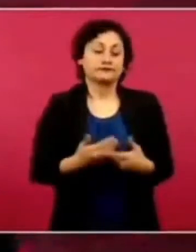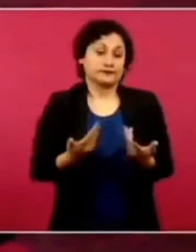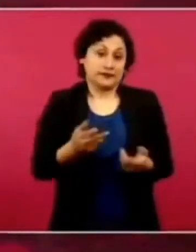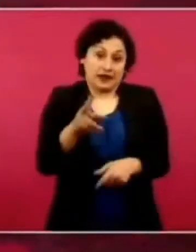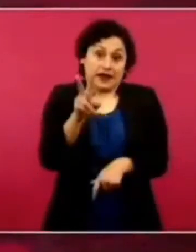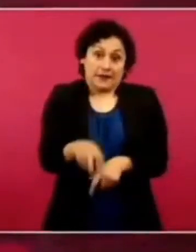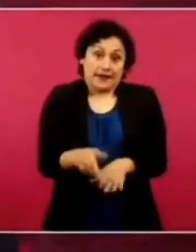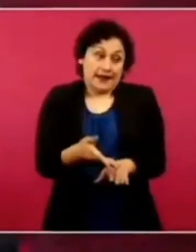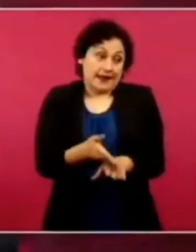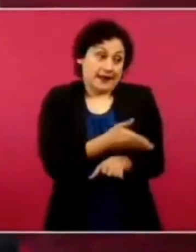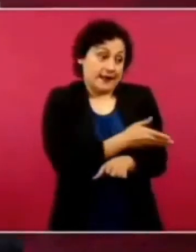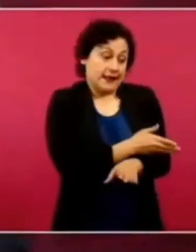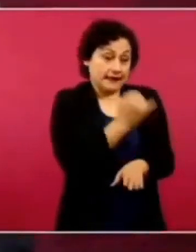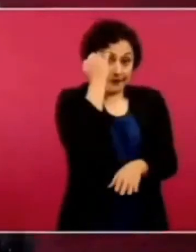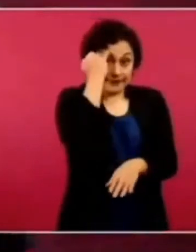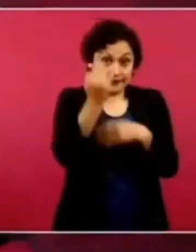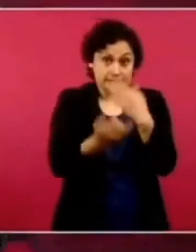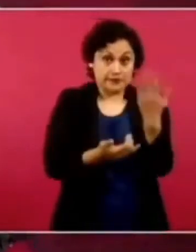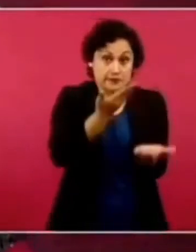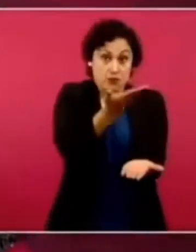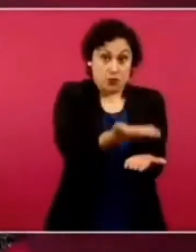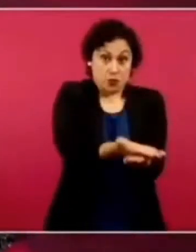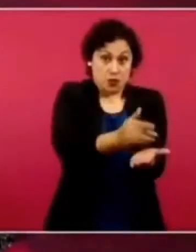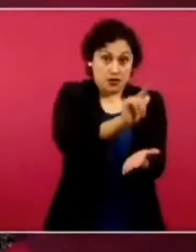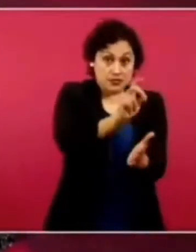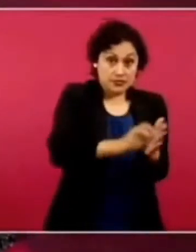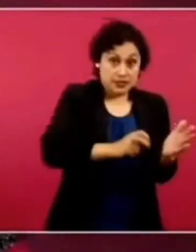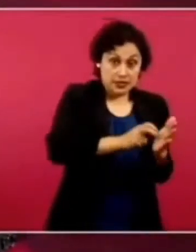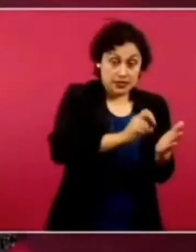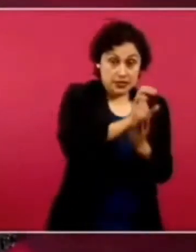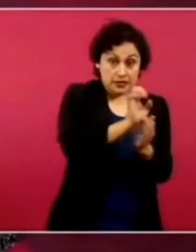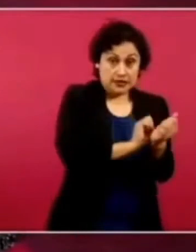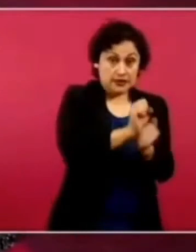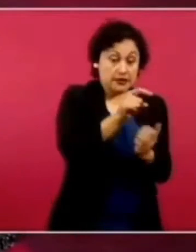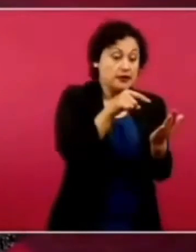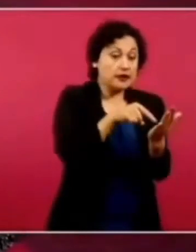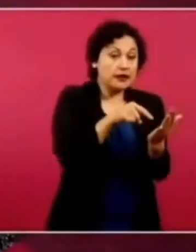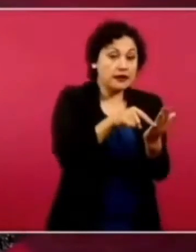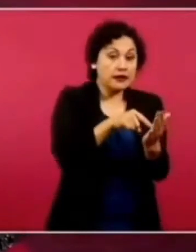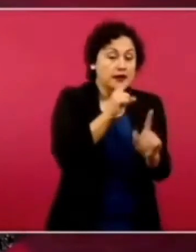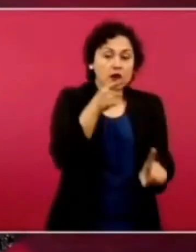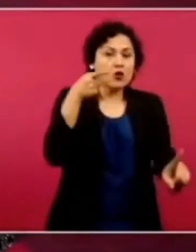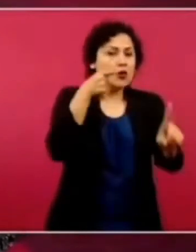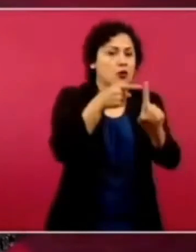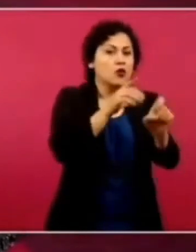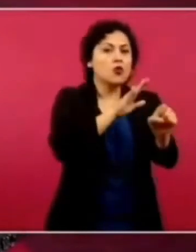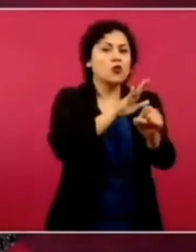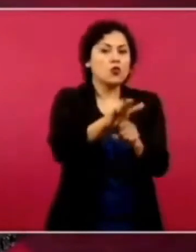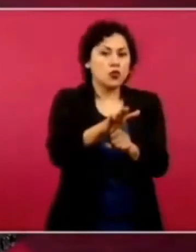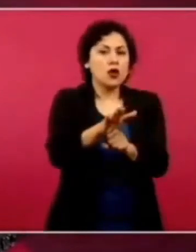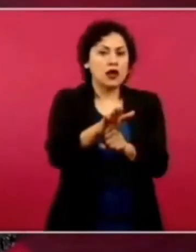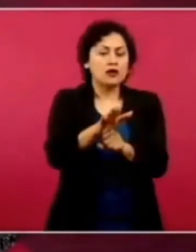era reducir el número de legisladores